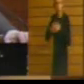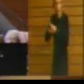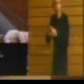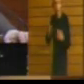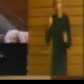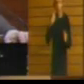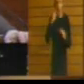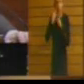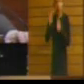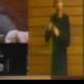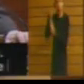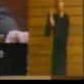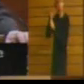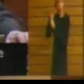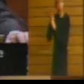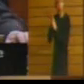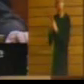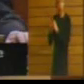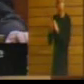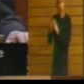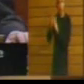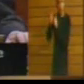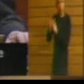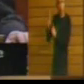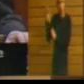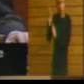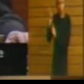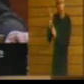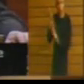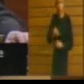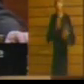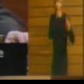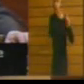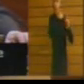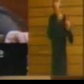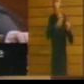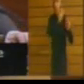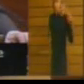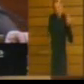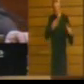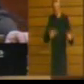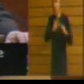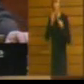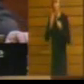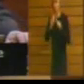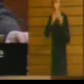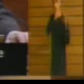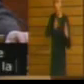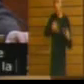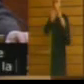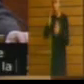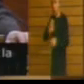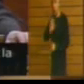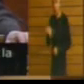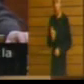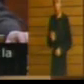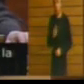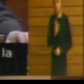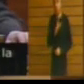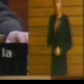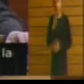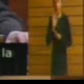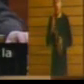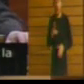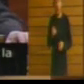modelos de referencia de modelo D. No dice, mira la referencia de otros modelos, incluso porque al final los ciudadanos también